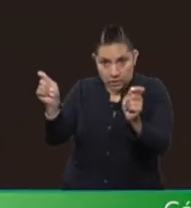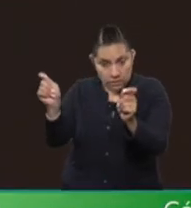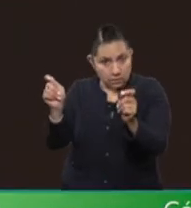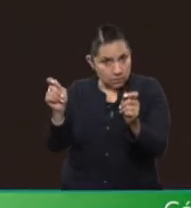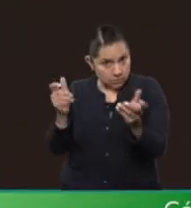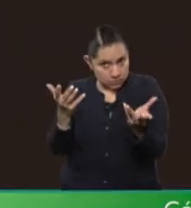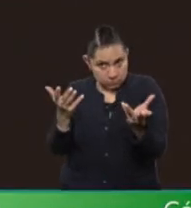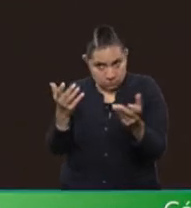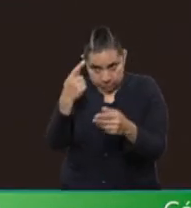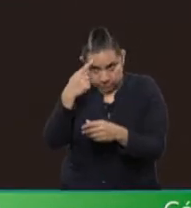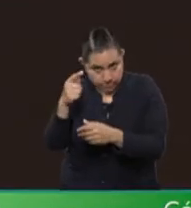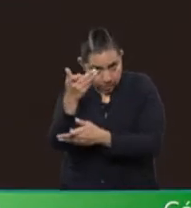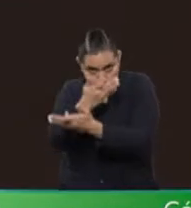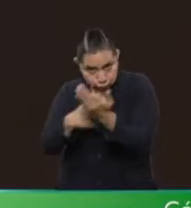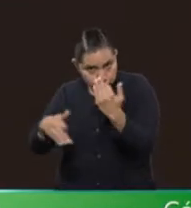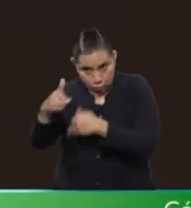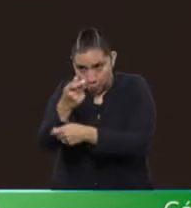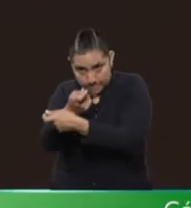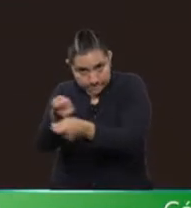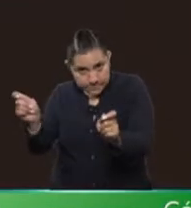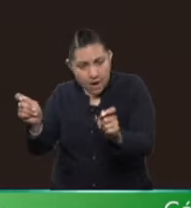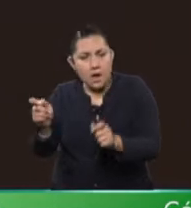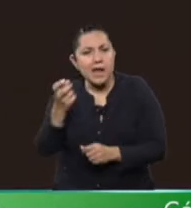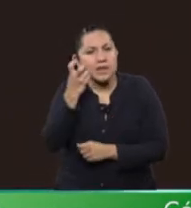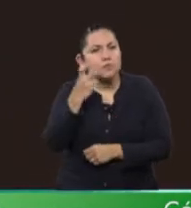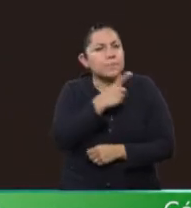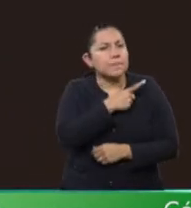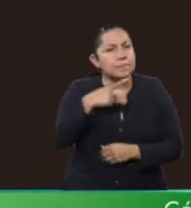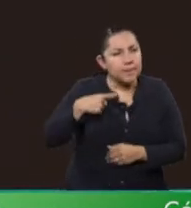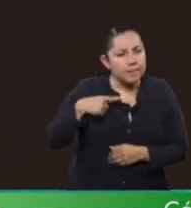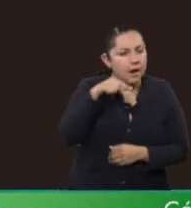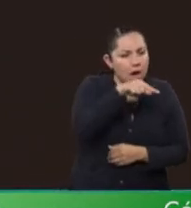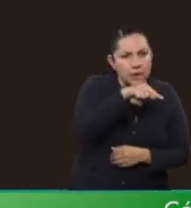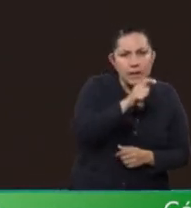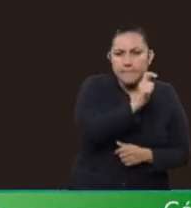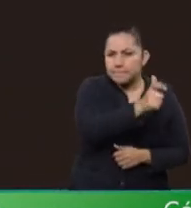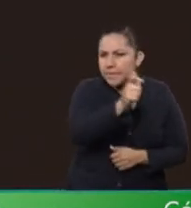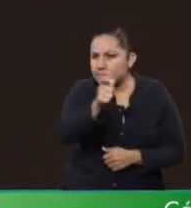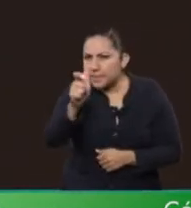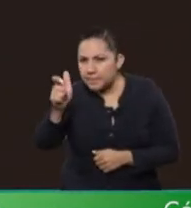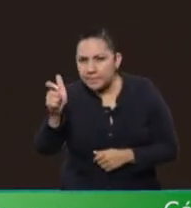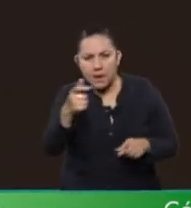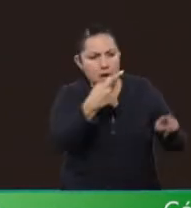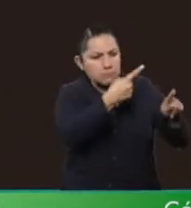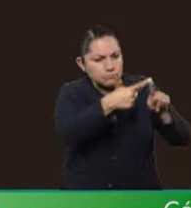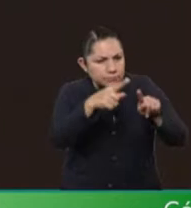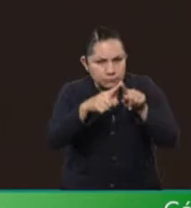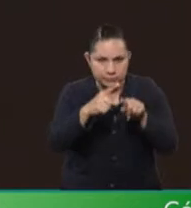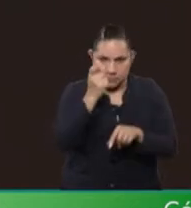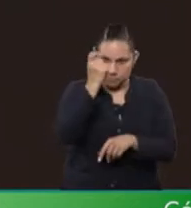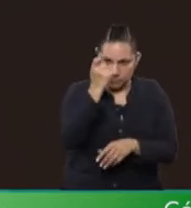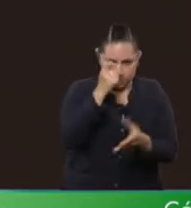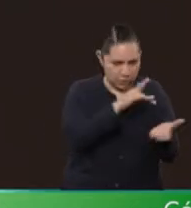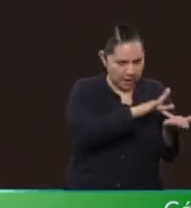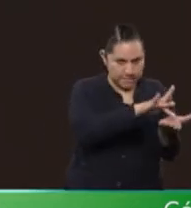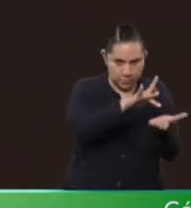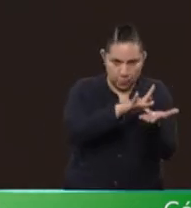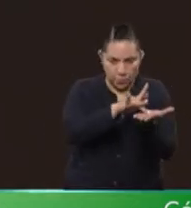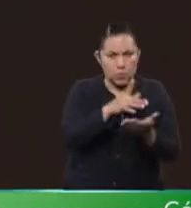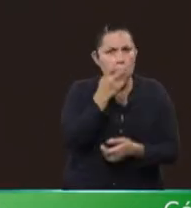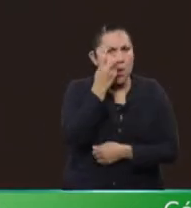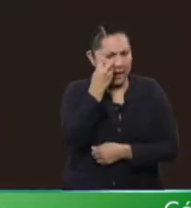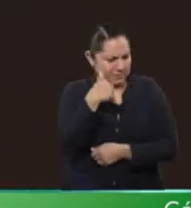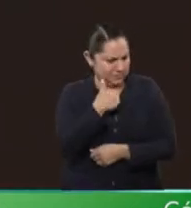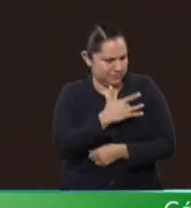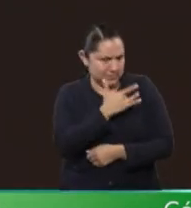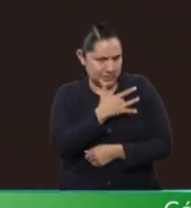que tienen una pensión contributiva u otro tipo de apoyos, por lo tanto, es perfectamente